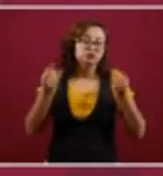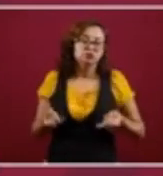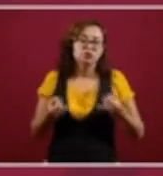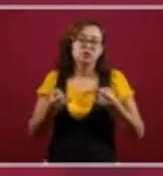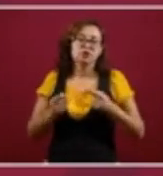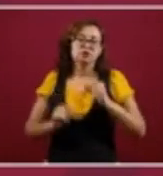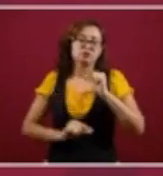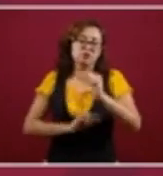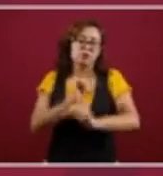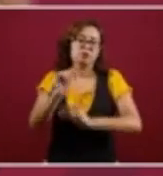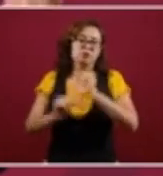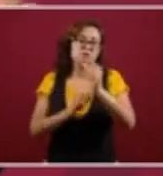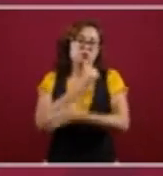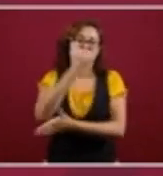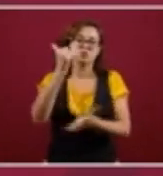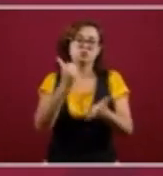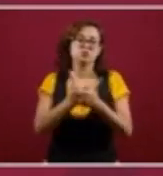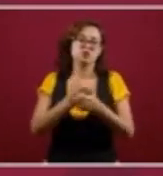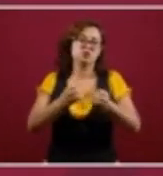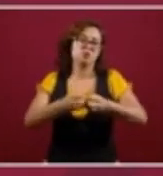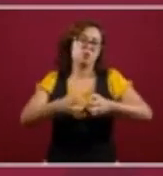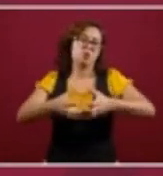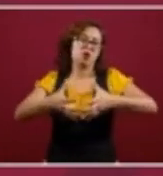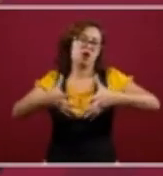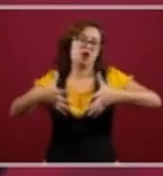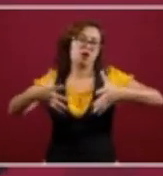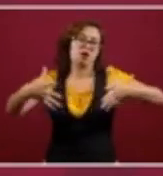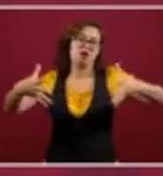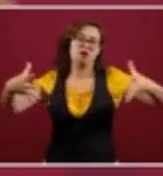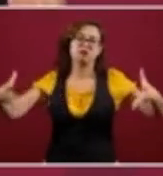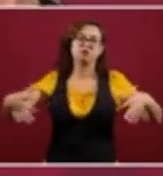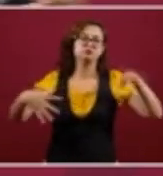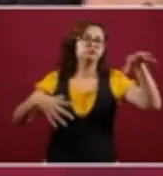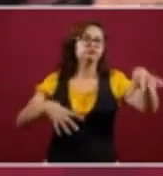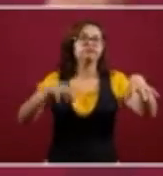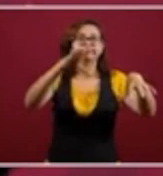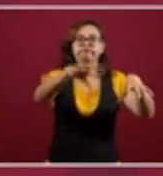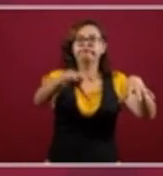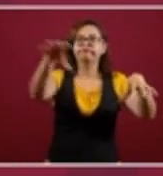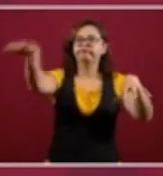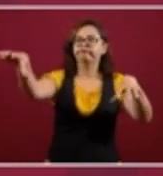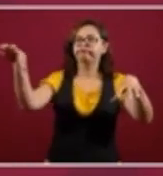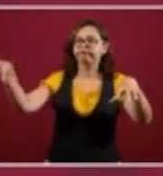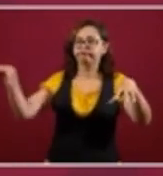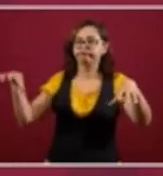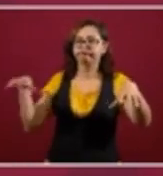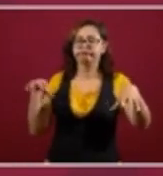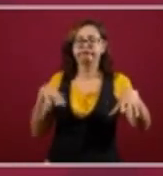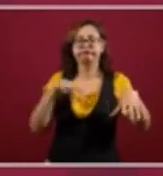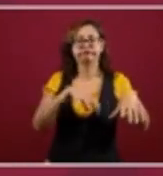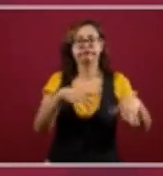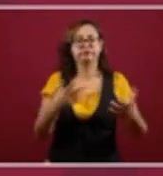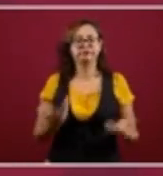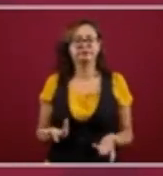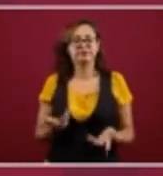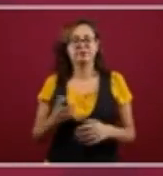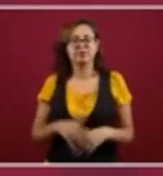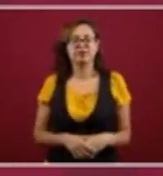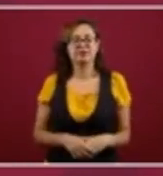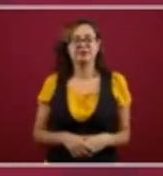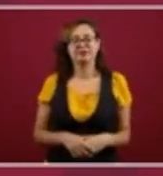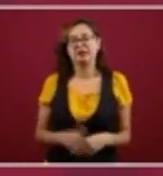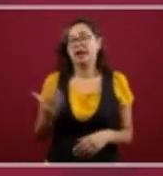haciendo la ciudad, las colonias de la ciudad. Bueno, eso hasta hace poco. ¿Dónde